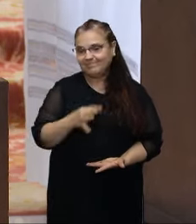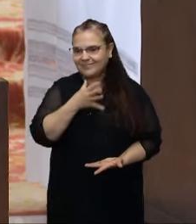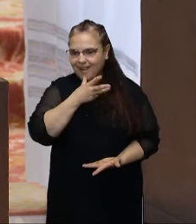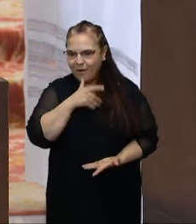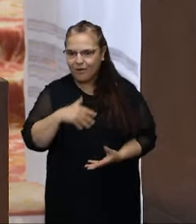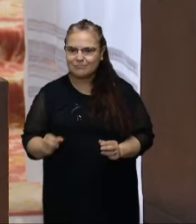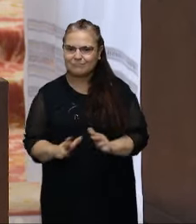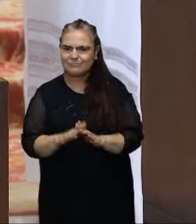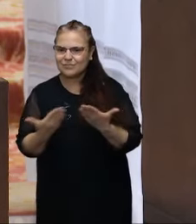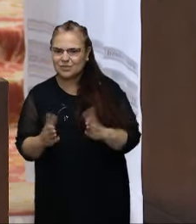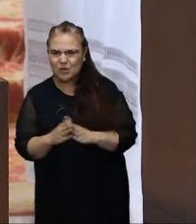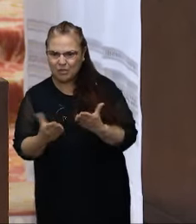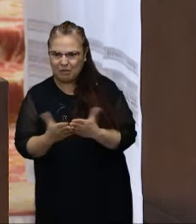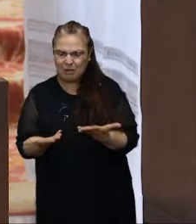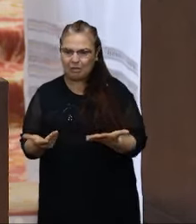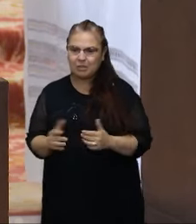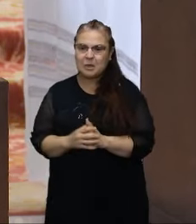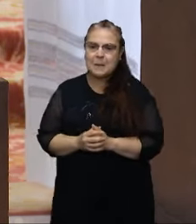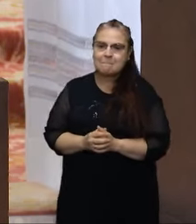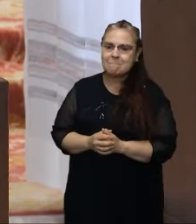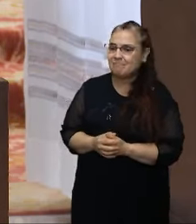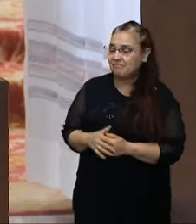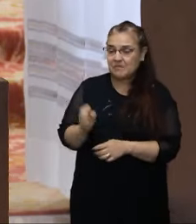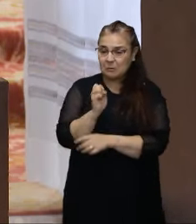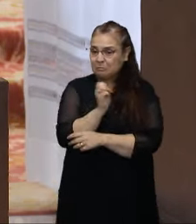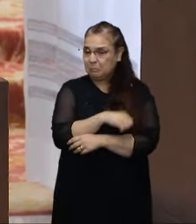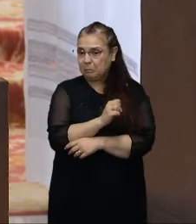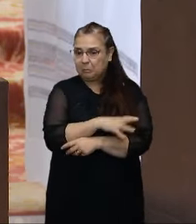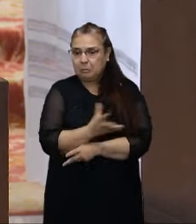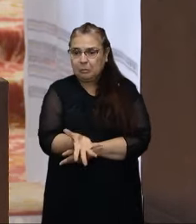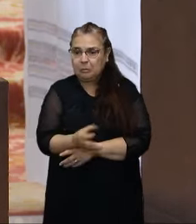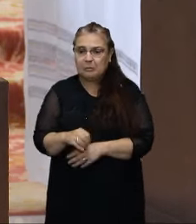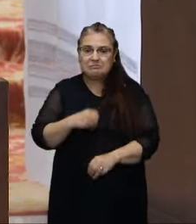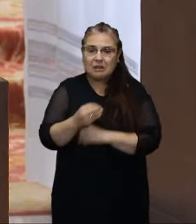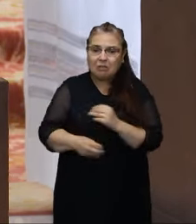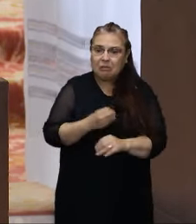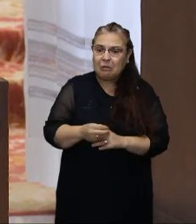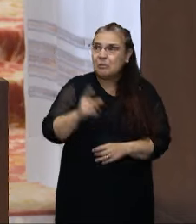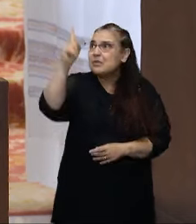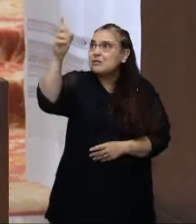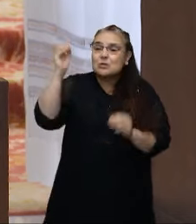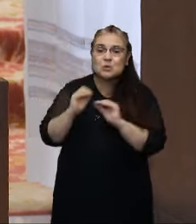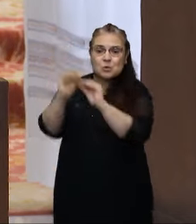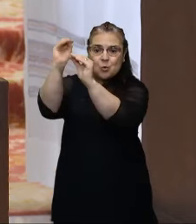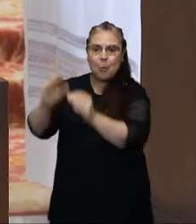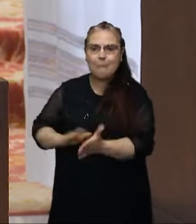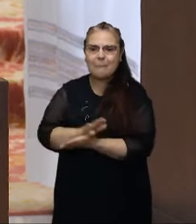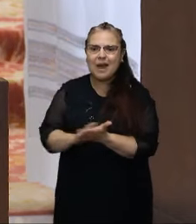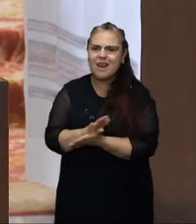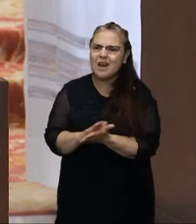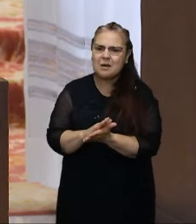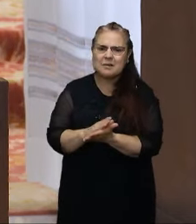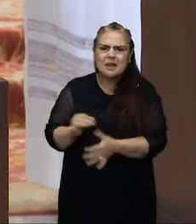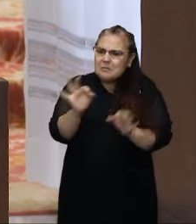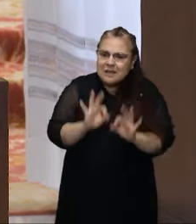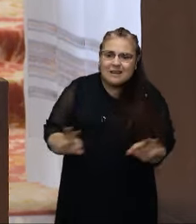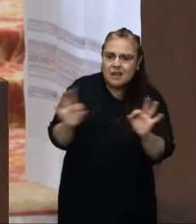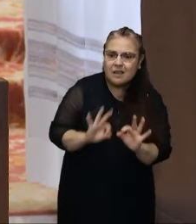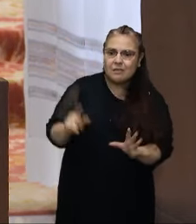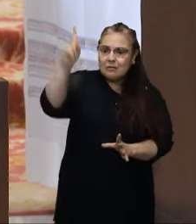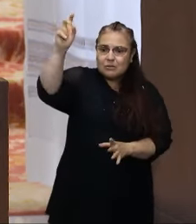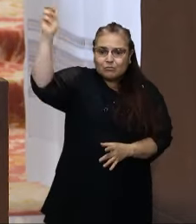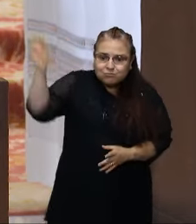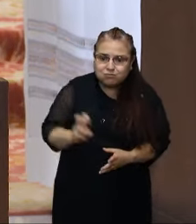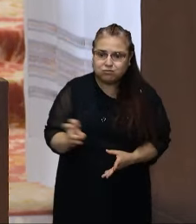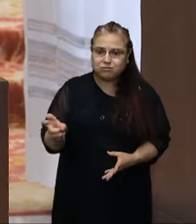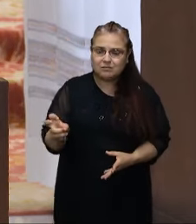sociedad en la que no se aprecia ni la acción de Dios, ni su palabra, ni nada que venga de Dios, hasta el punto